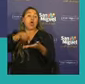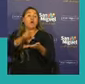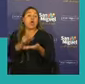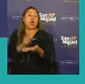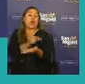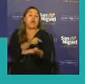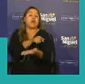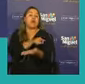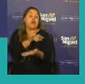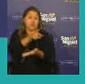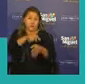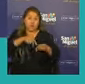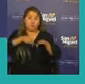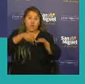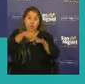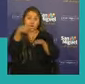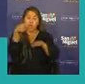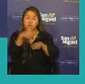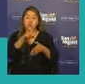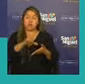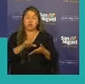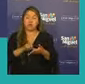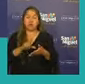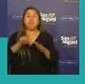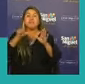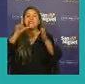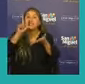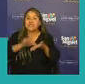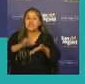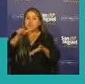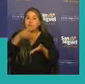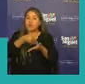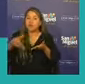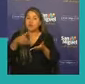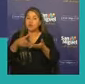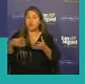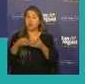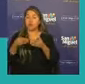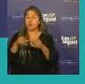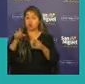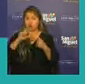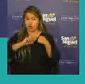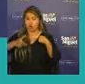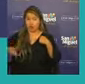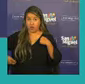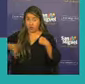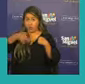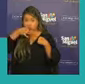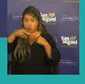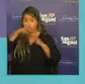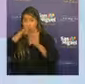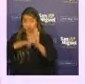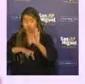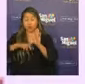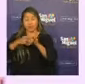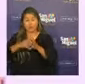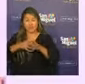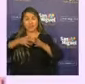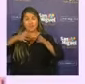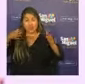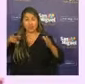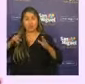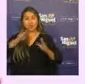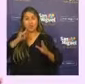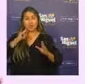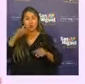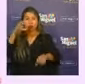las veredas de ese sector. Todas, son 7.000 millones de pesos, el gobernador lo decía, es el proyecto más grande de veredas que ha tenido la